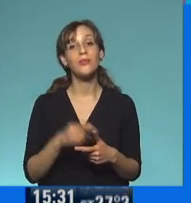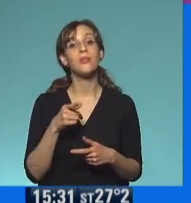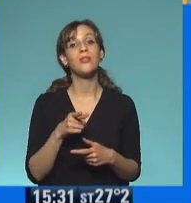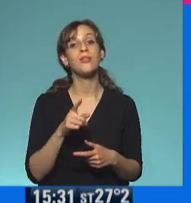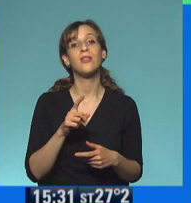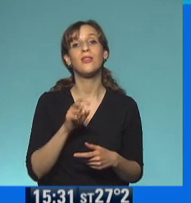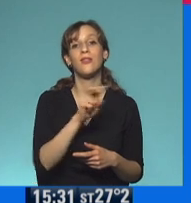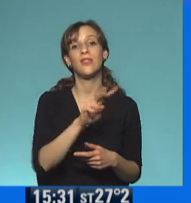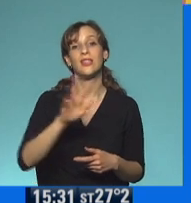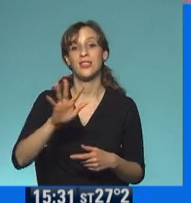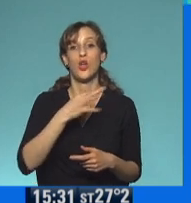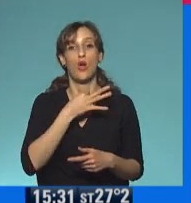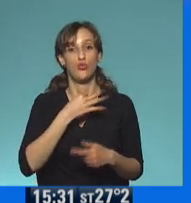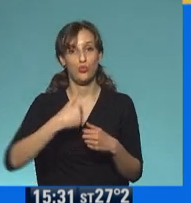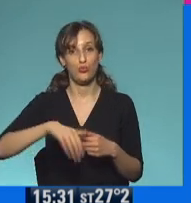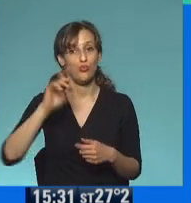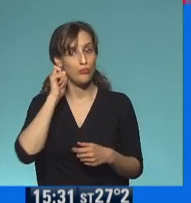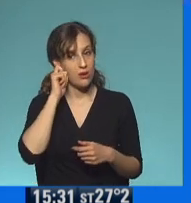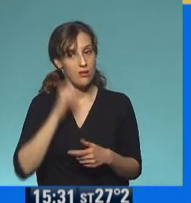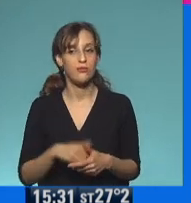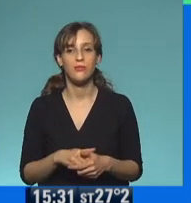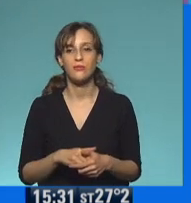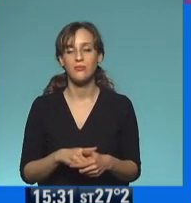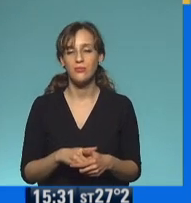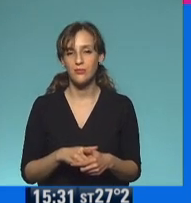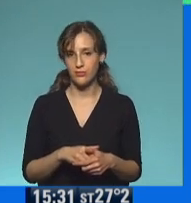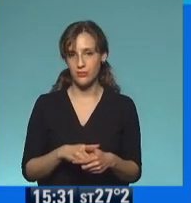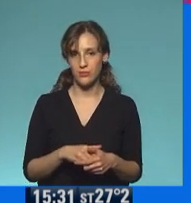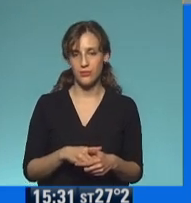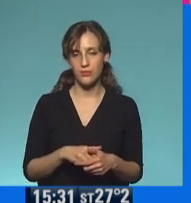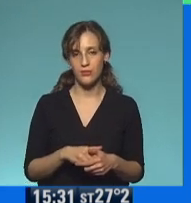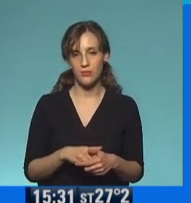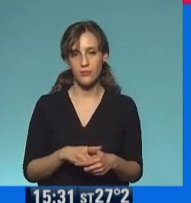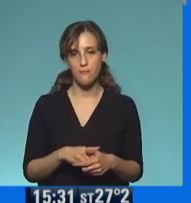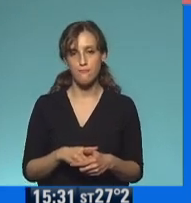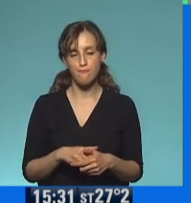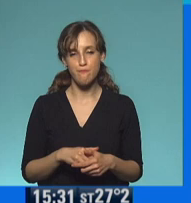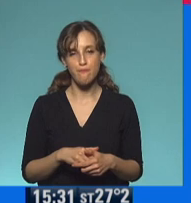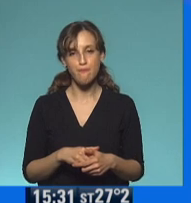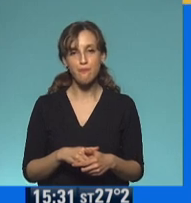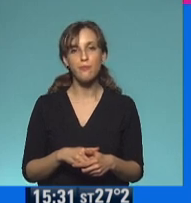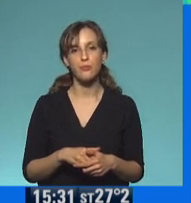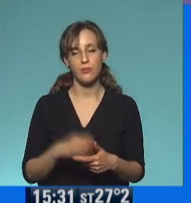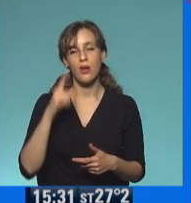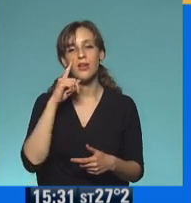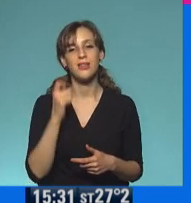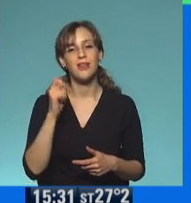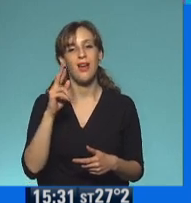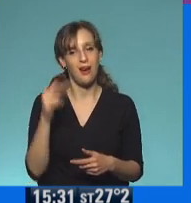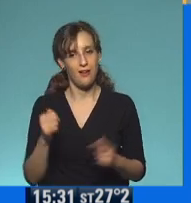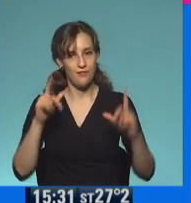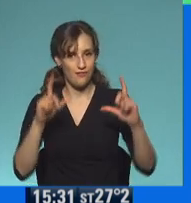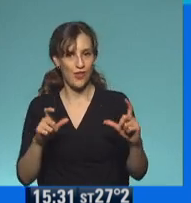de agosto. 25 cumple. De agosto. Tenemos que seguir anotando esos cumpleaños, ¿no? Ahí teníamos uno, Guada, 25 de agosto, entonces. Yara, foto de la foto.